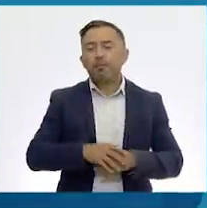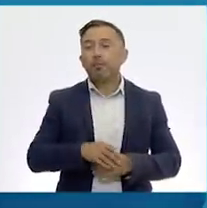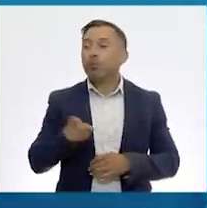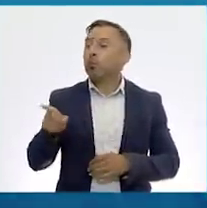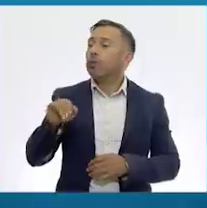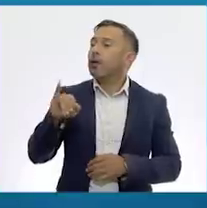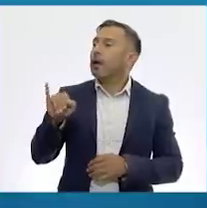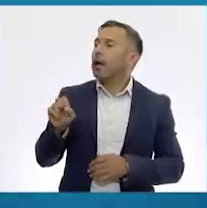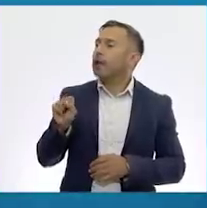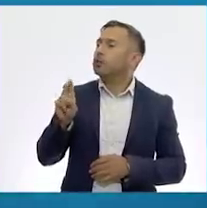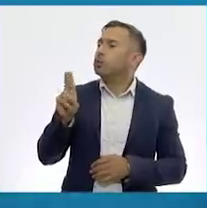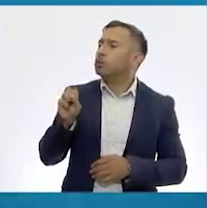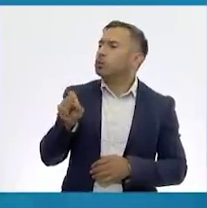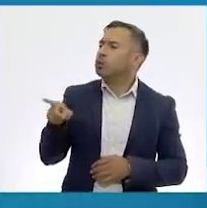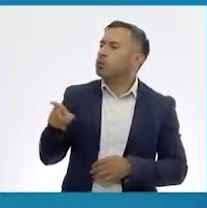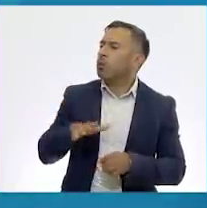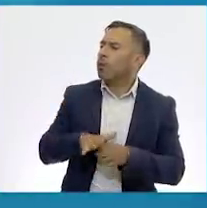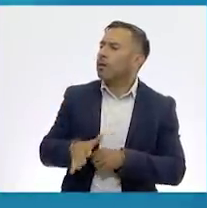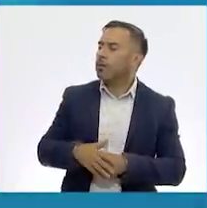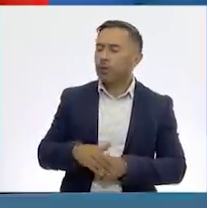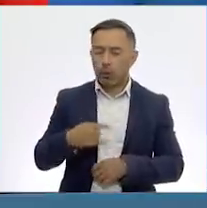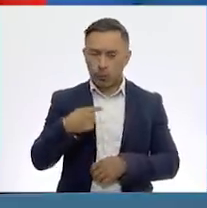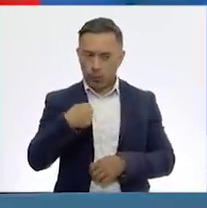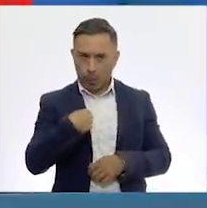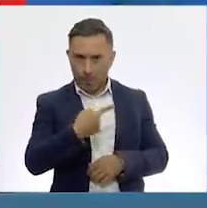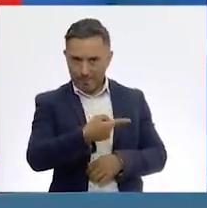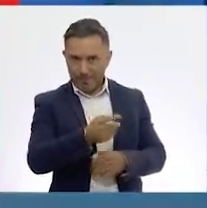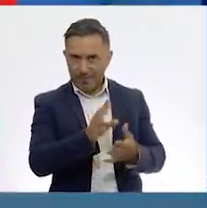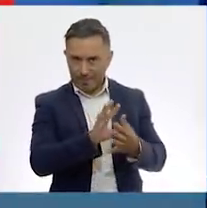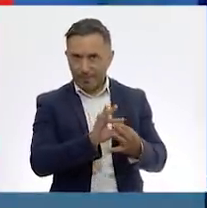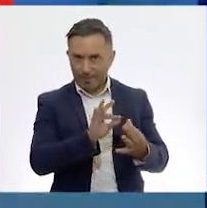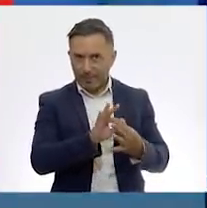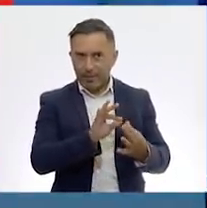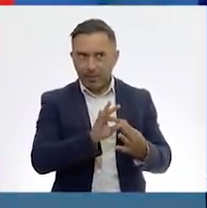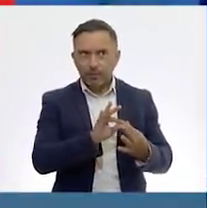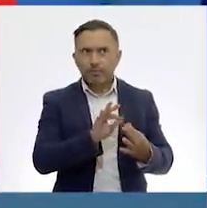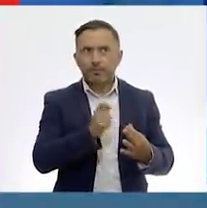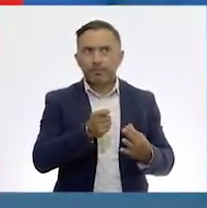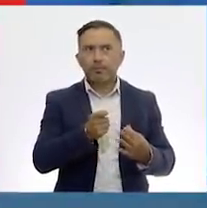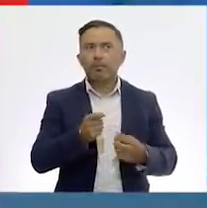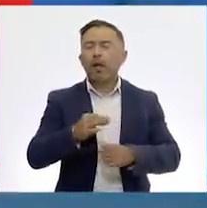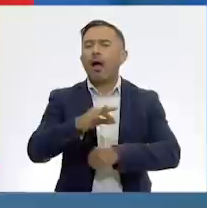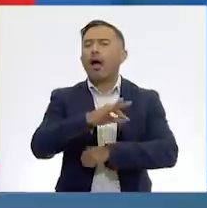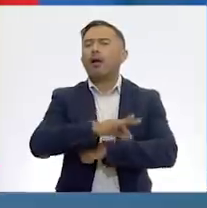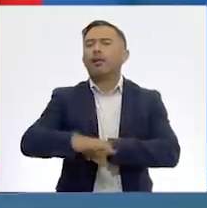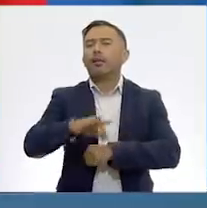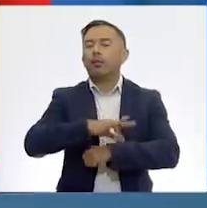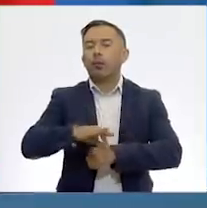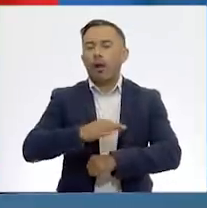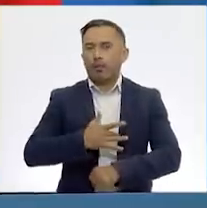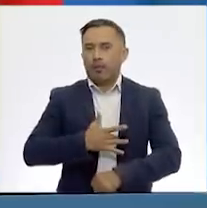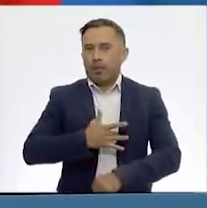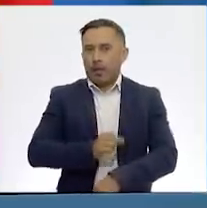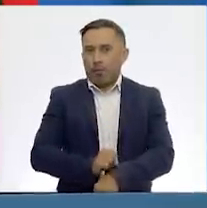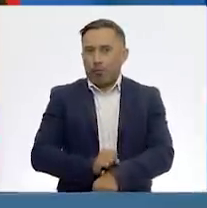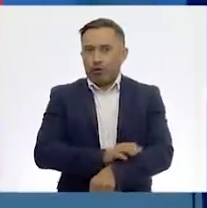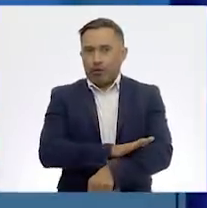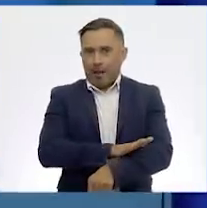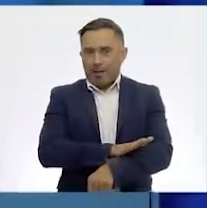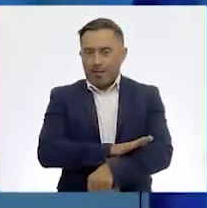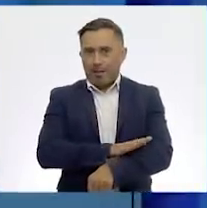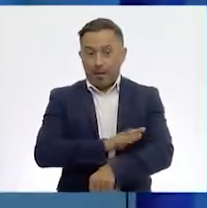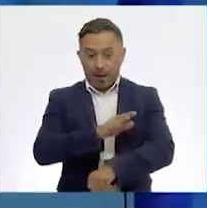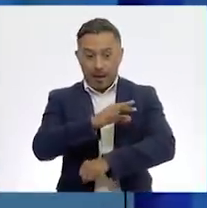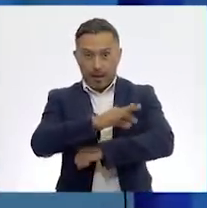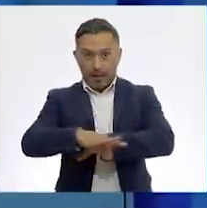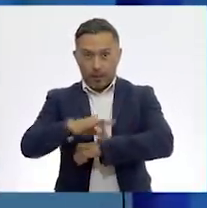¿Con qué te nos vas a quedar? Yo les voy a explicar un poco sobre qué es la arquitectura emocional que trabajaba Luis Barragán.